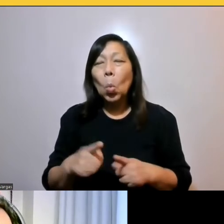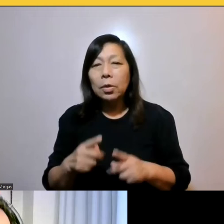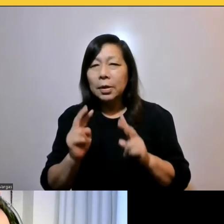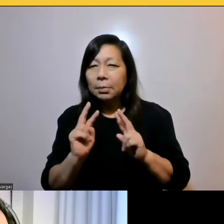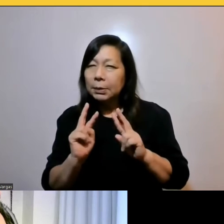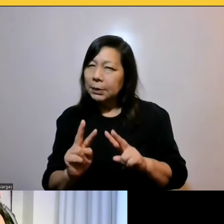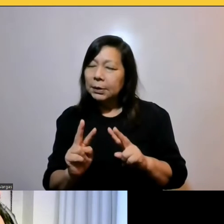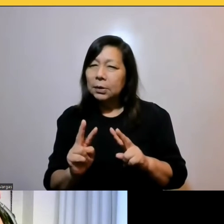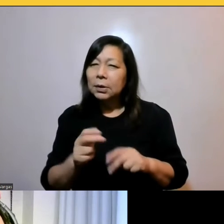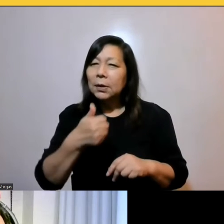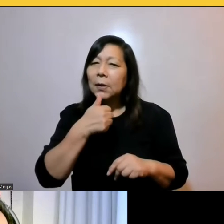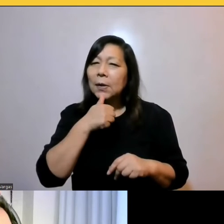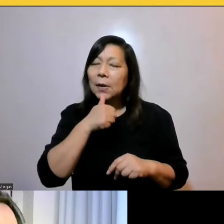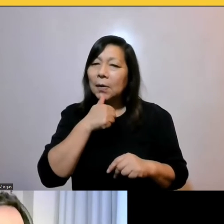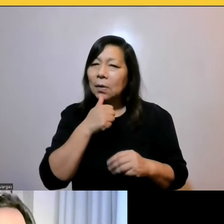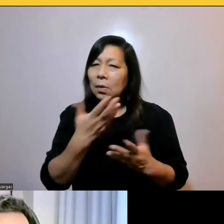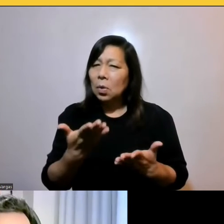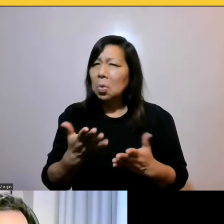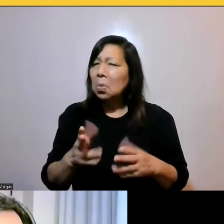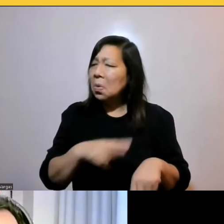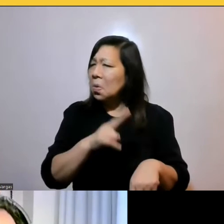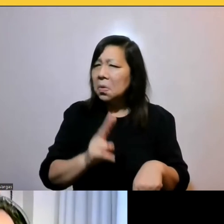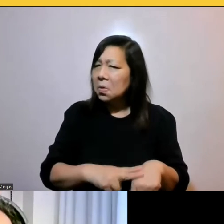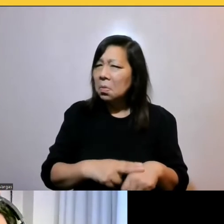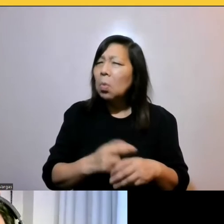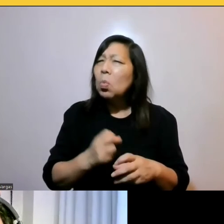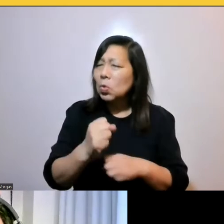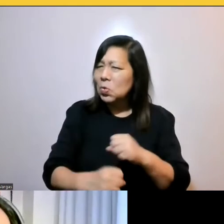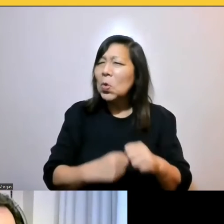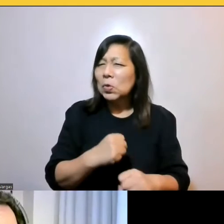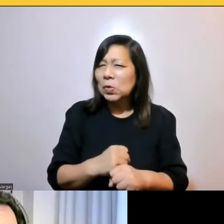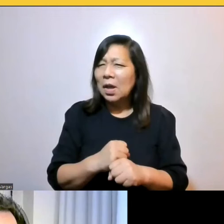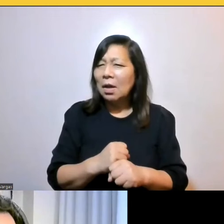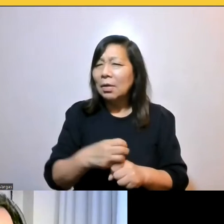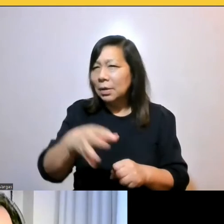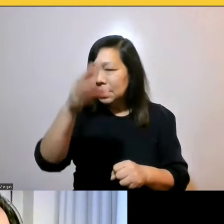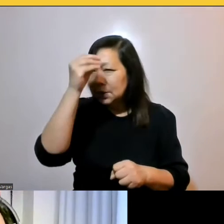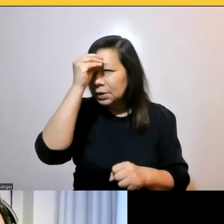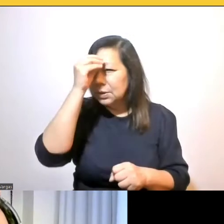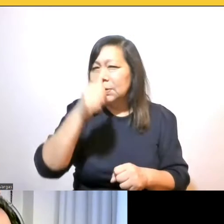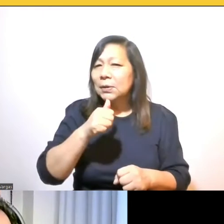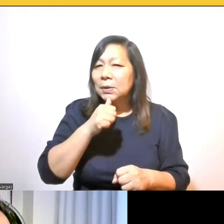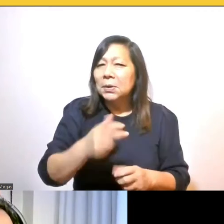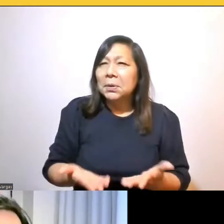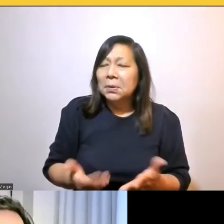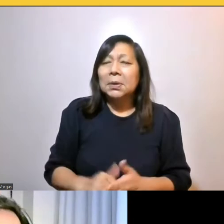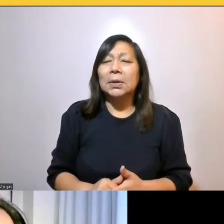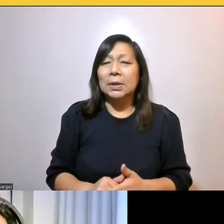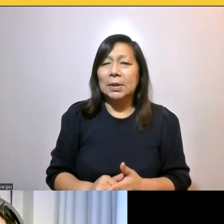que el dolor ha sido muy normalizado durante muchos años y hemos aprendido que el dolor es normal, ya